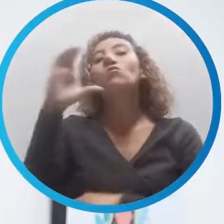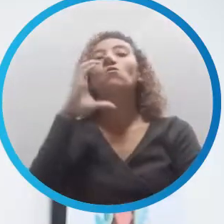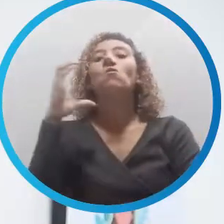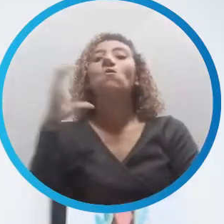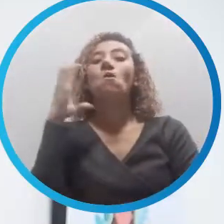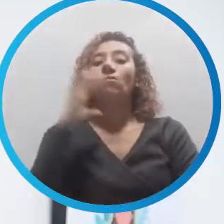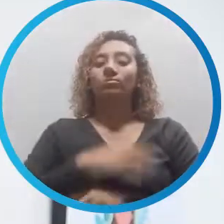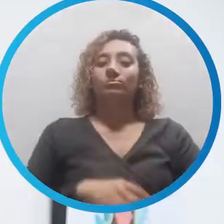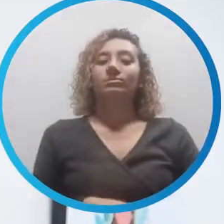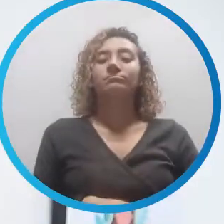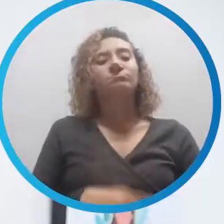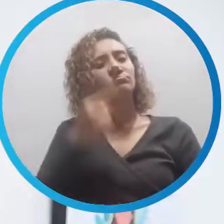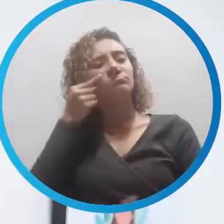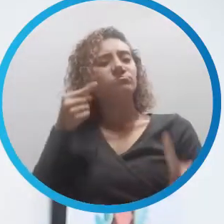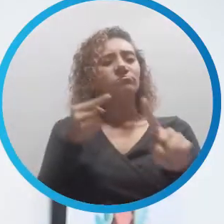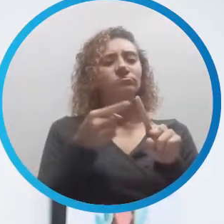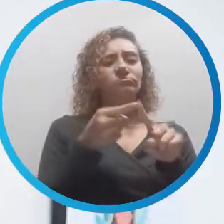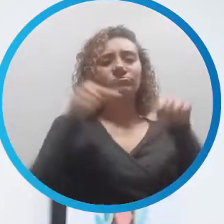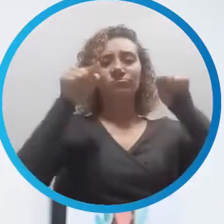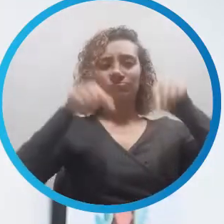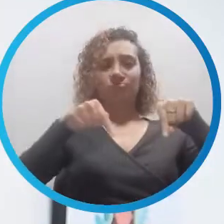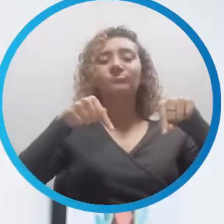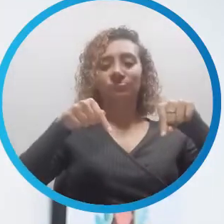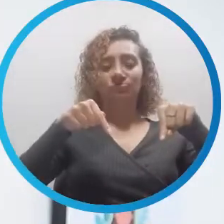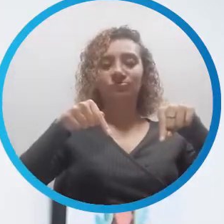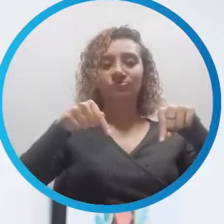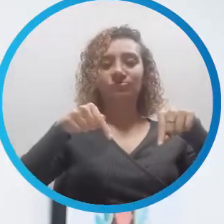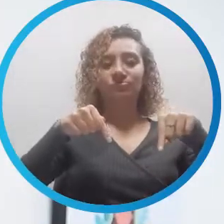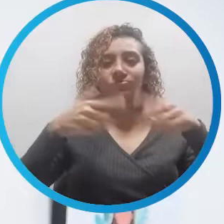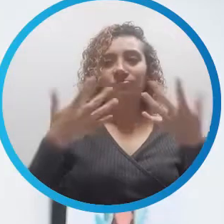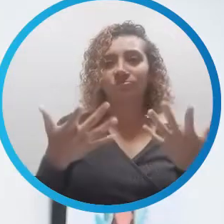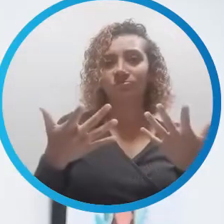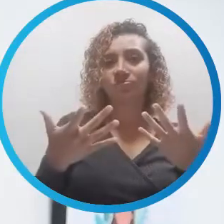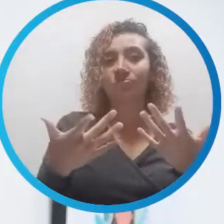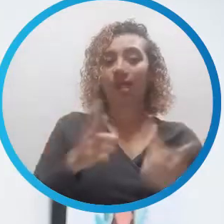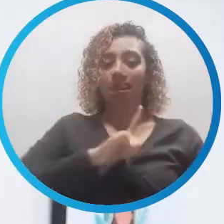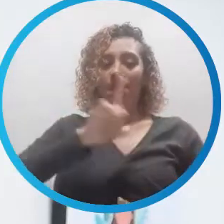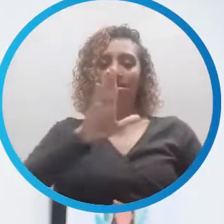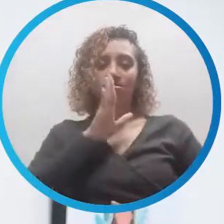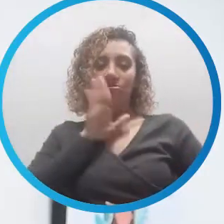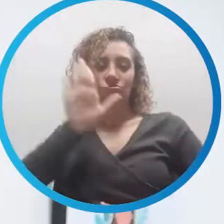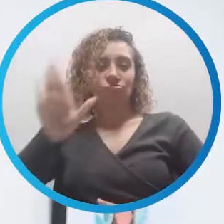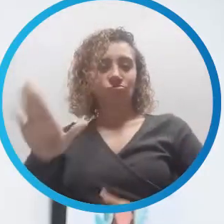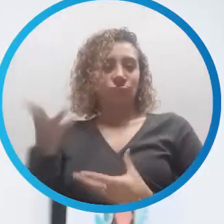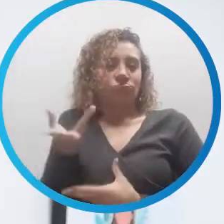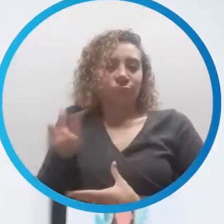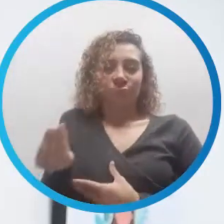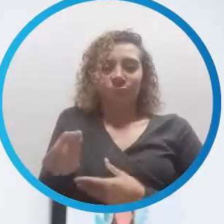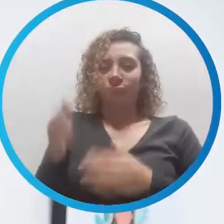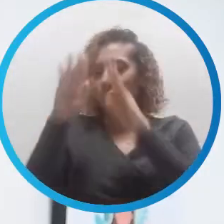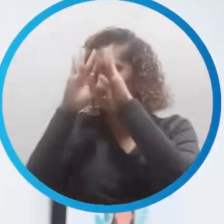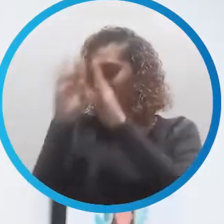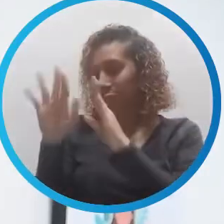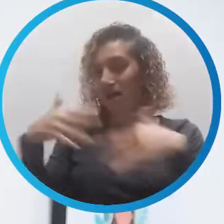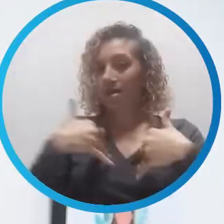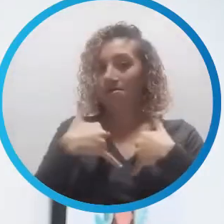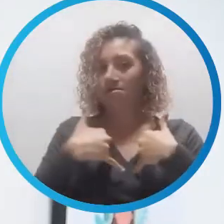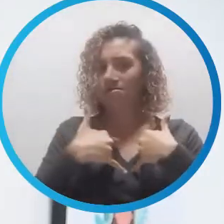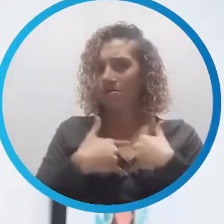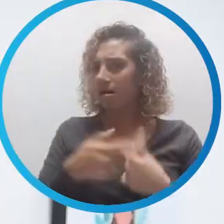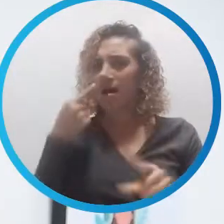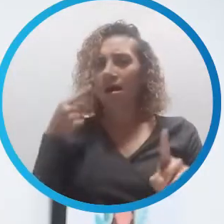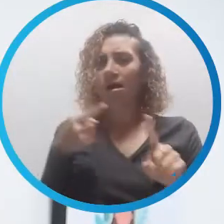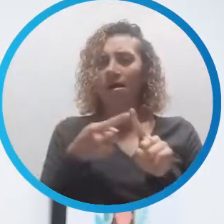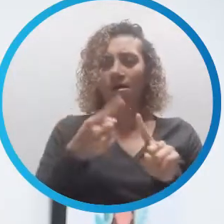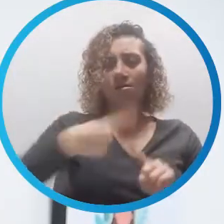país. El objetivo de esta iniciativa, liderada por la Unidad para las Víctimas, es que como ciudadanos conozcamos